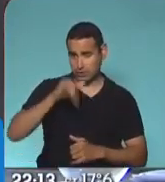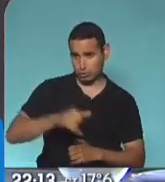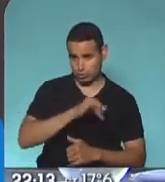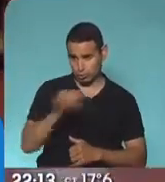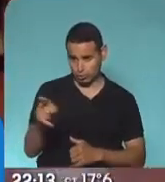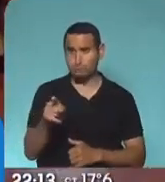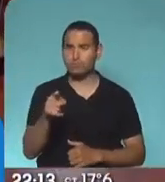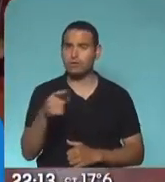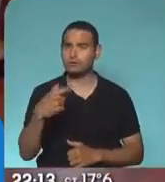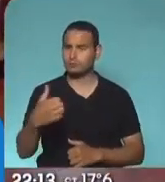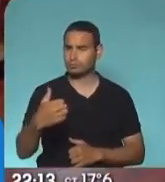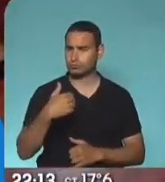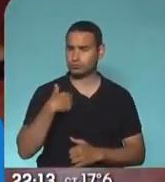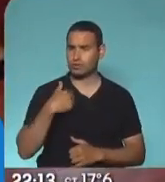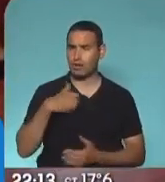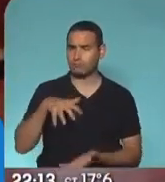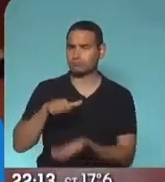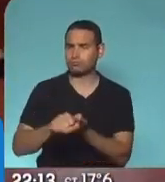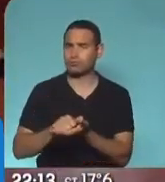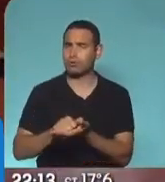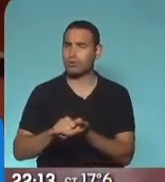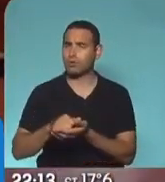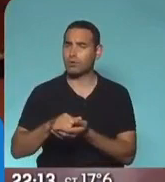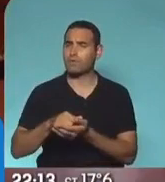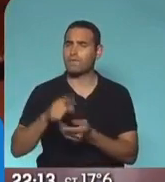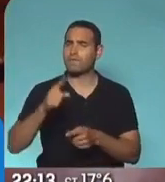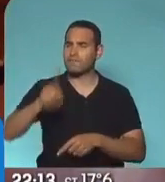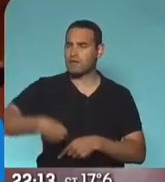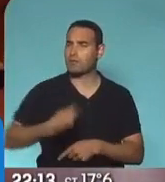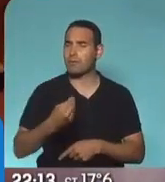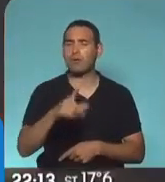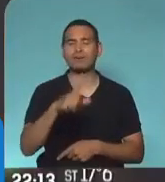complejizar. El golpe es por el litio, ¿verdad esto? Bueno,